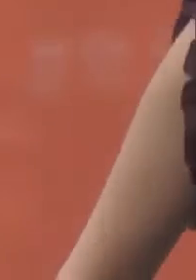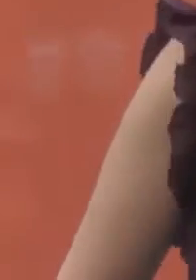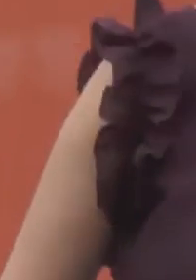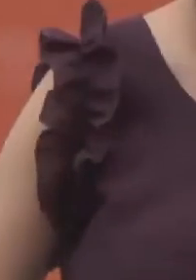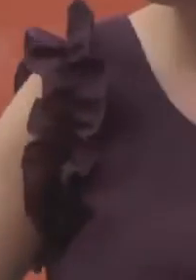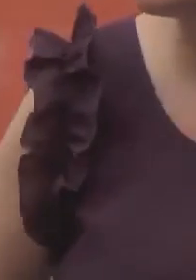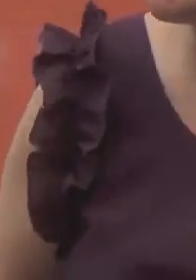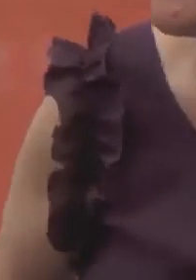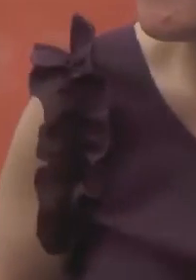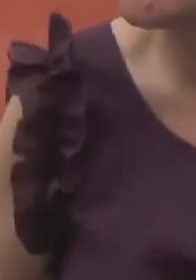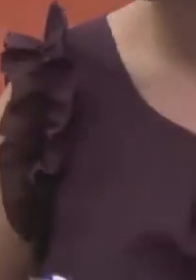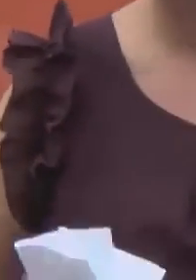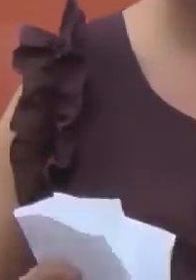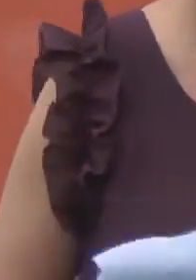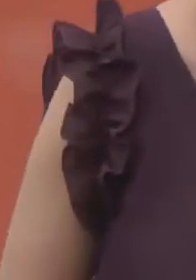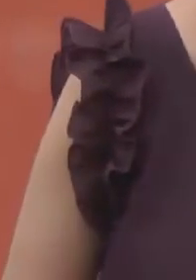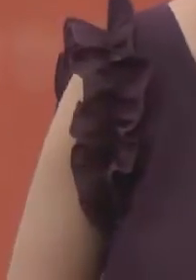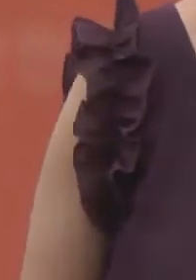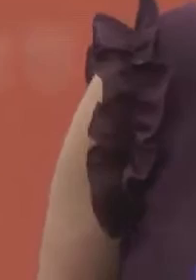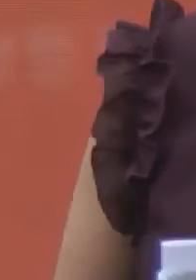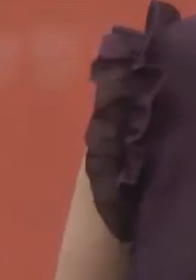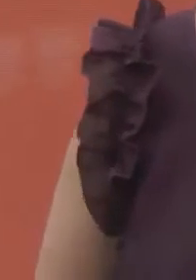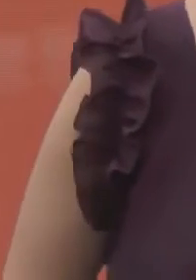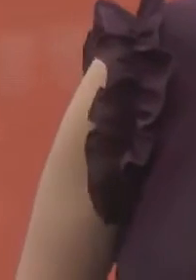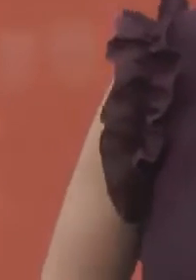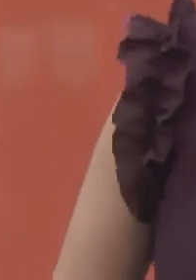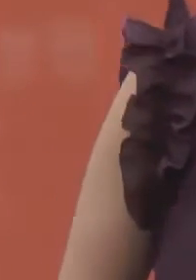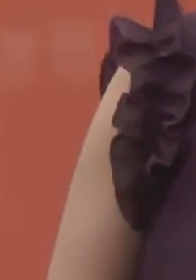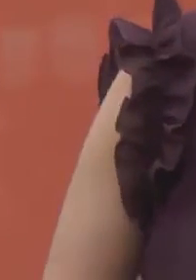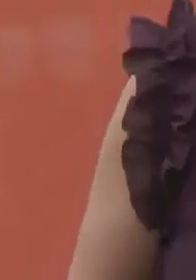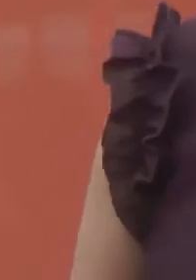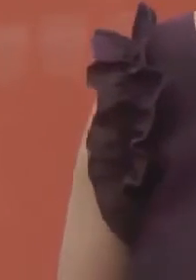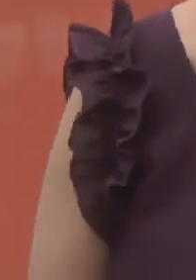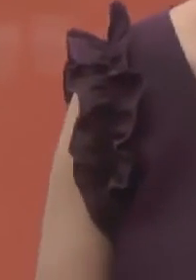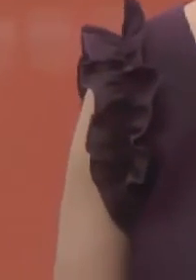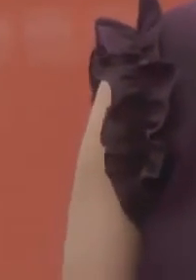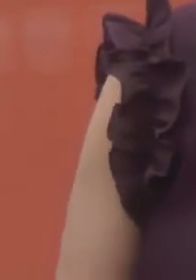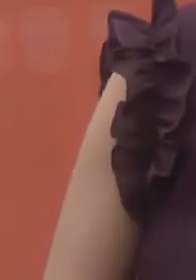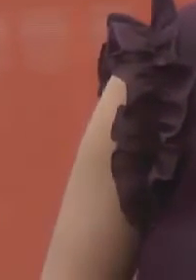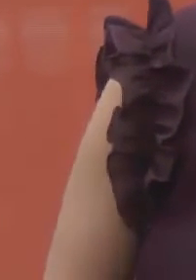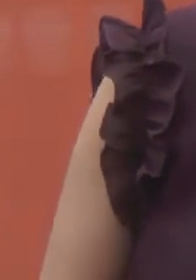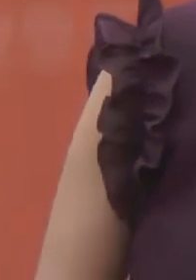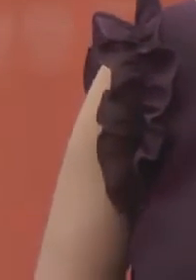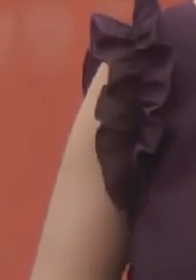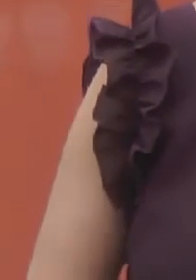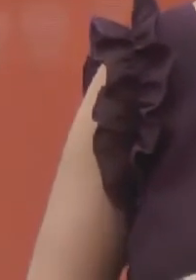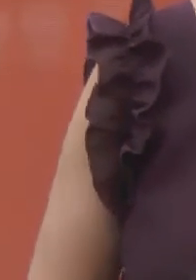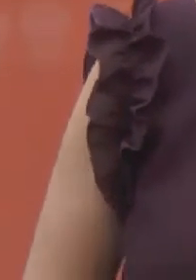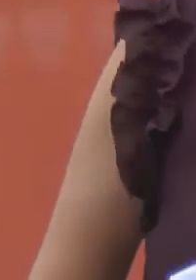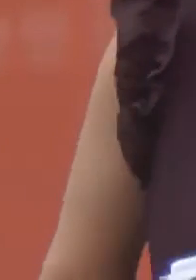formacións, e especialmente tamén á xente dos círculos de aquí de Ourense, á xente dos círculos da